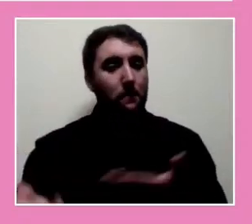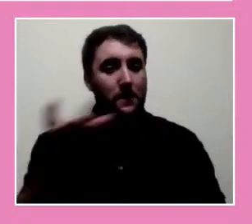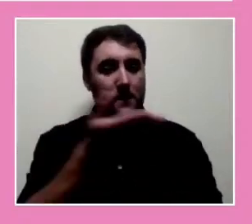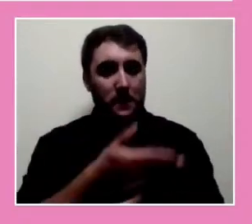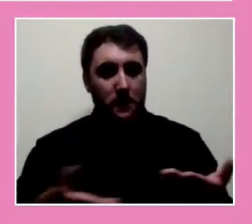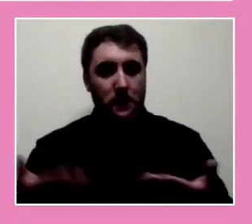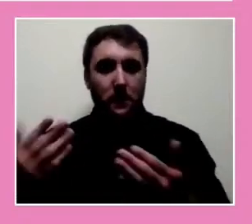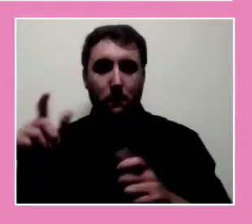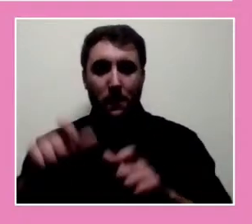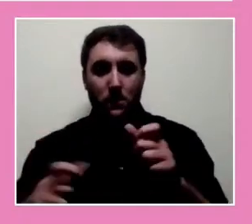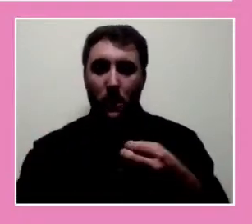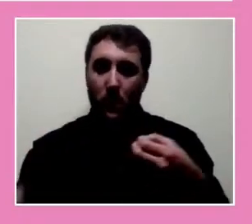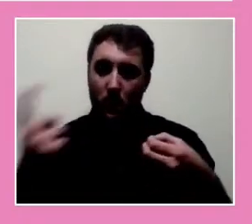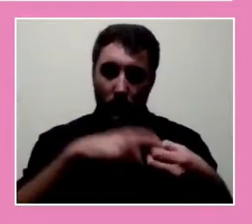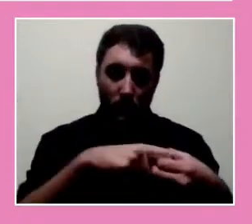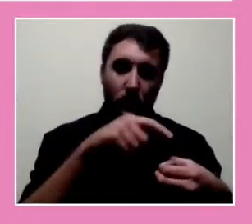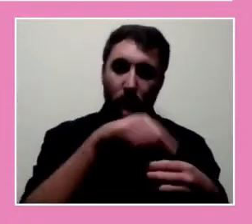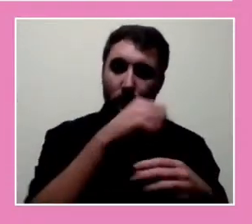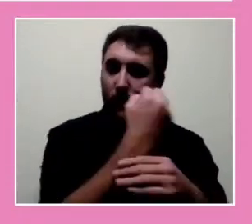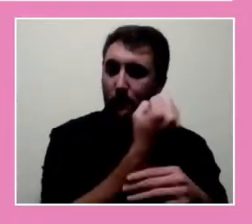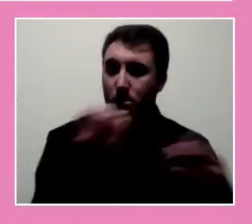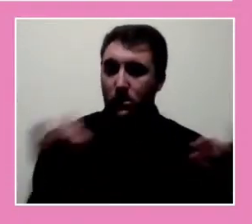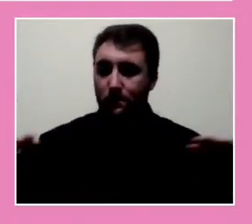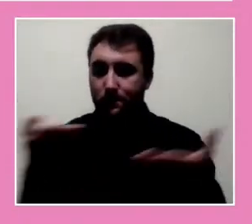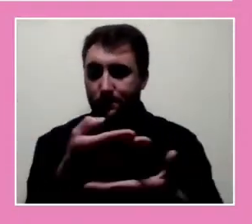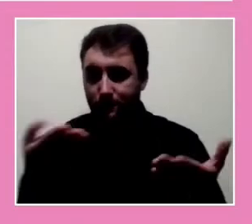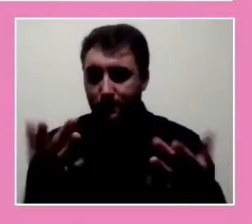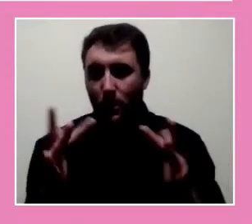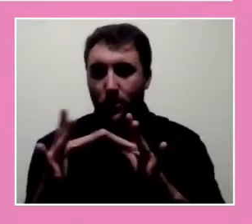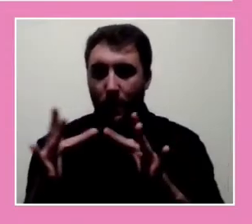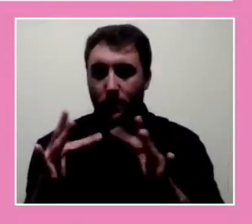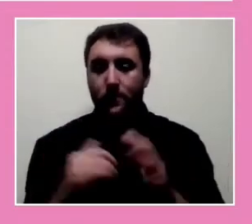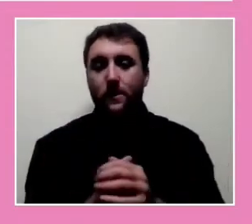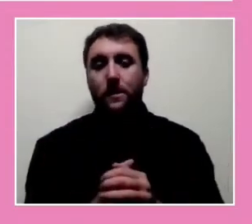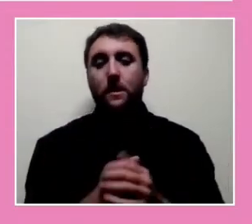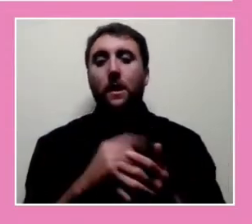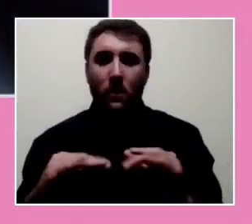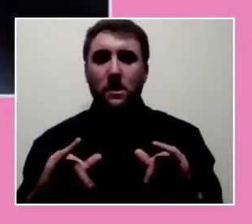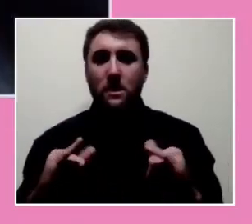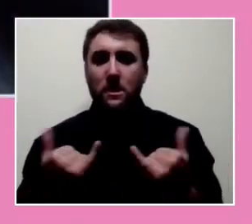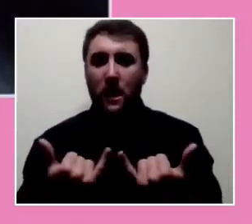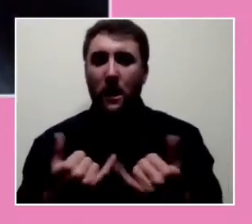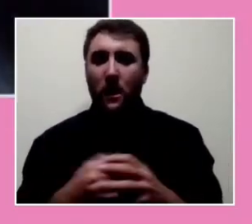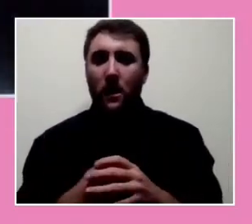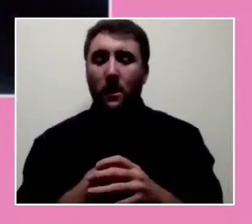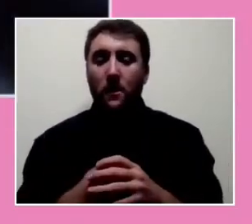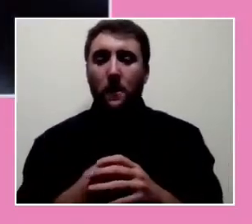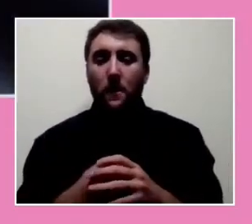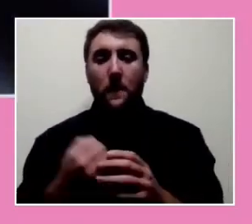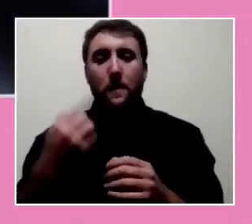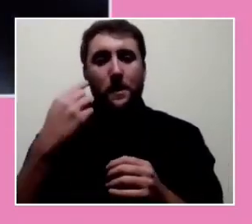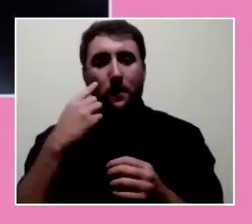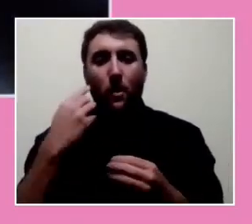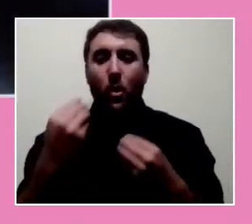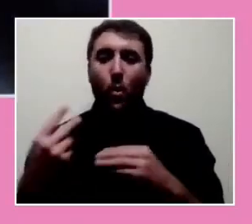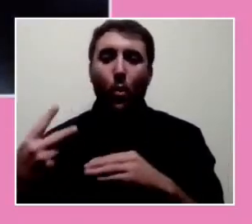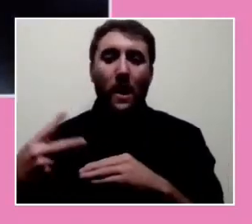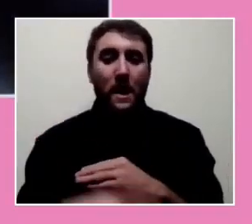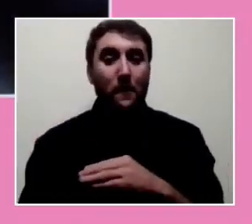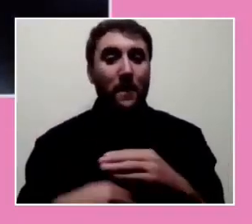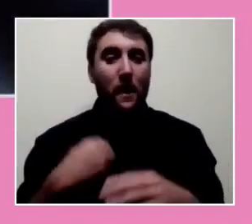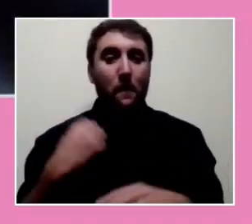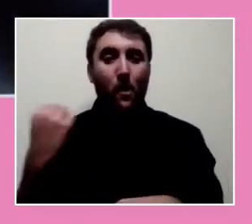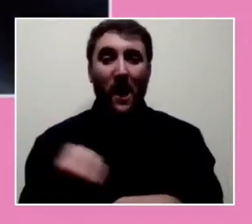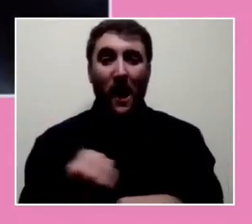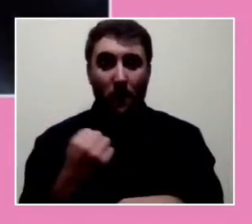Y también que hacer el contenido frecuente los ayuda mucho. Conclusión de que un límite muy